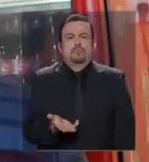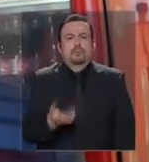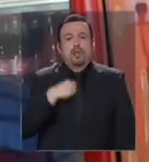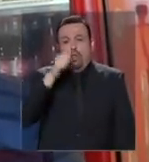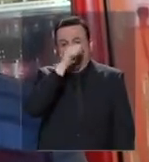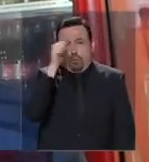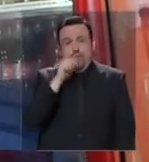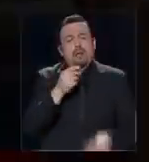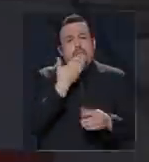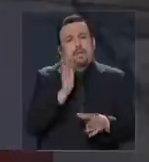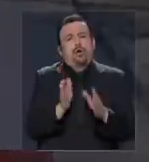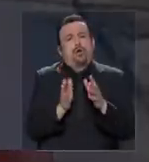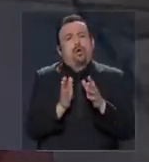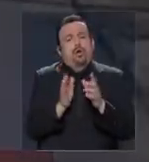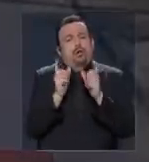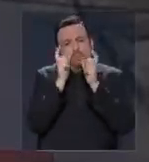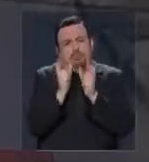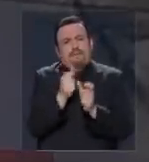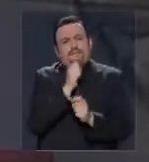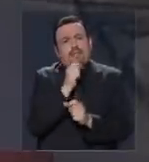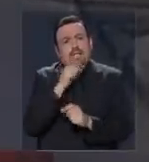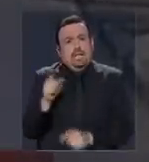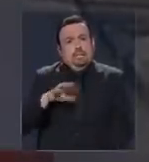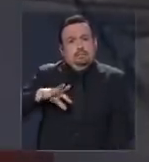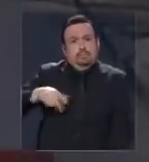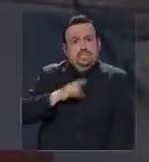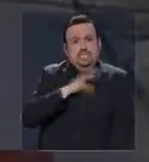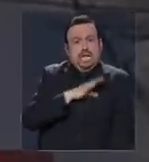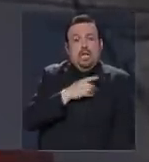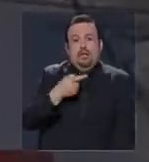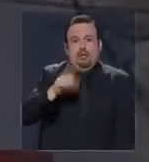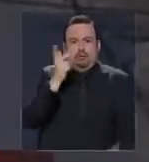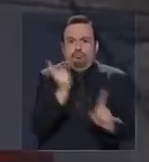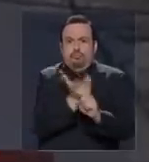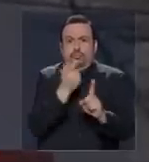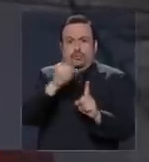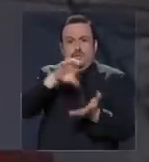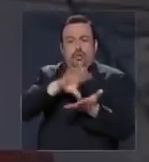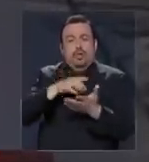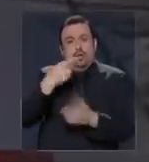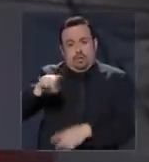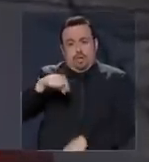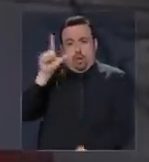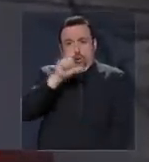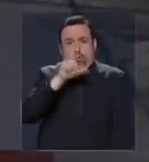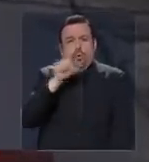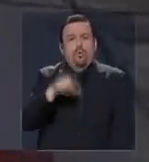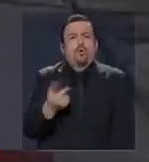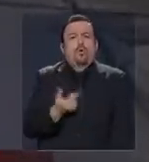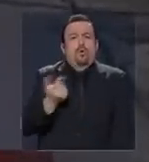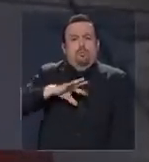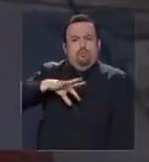más vigilancia, sí, mejor sería. Estos delincuentes chilenos que asaltaban a extranjeros serán formalizados este lunes por el